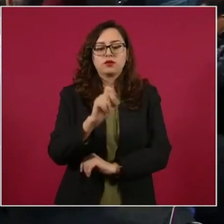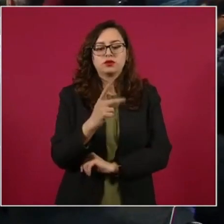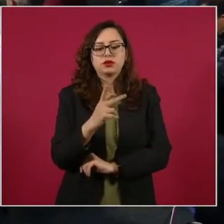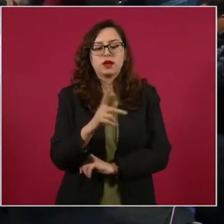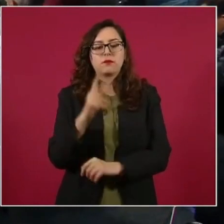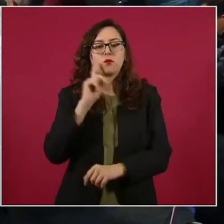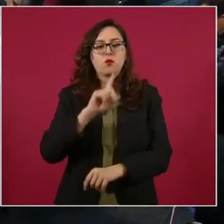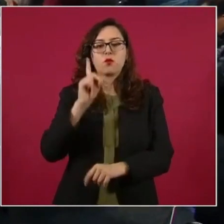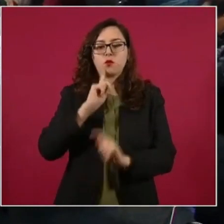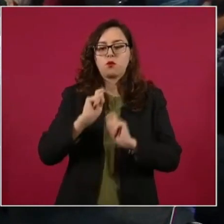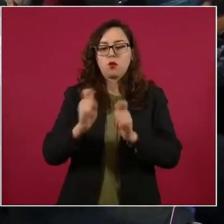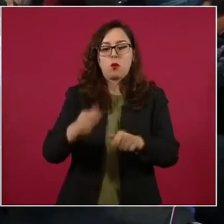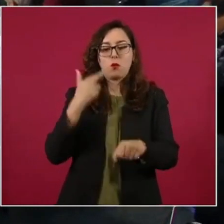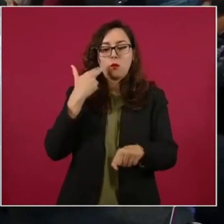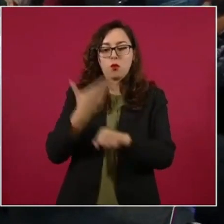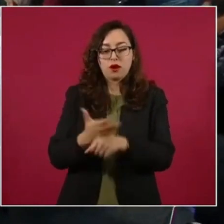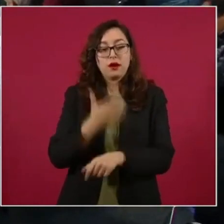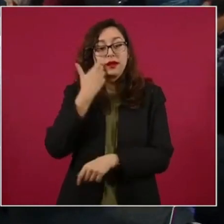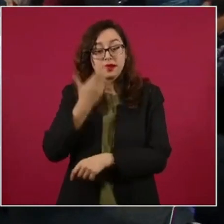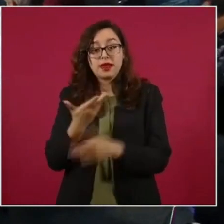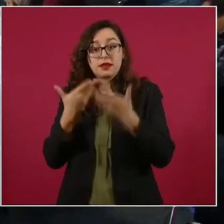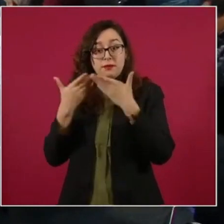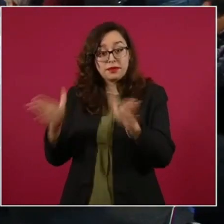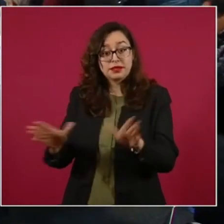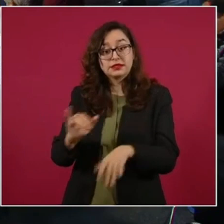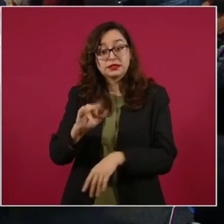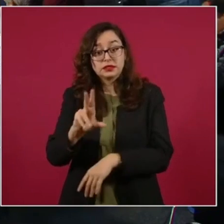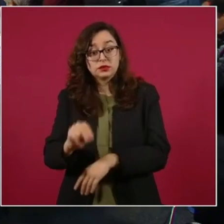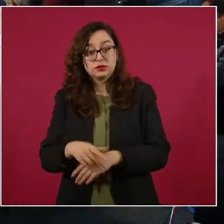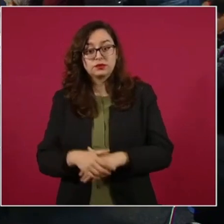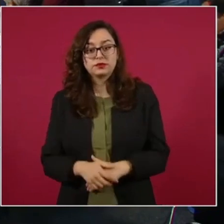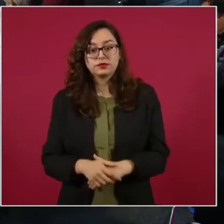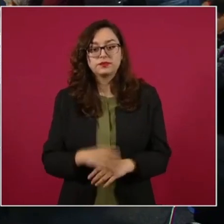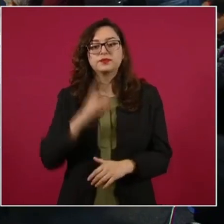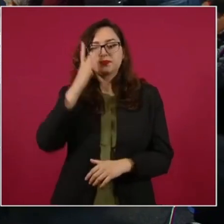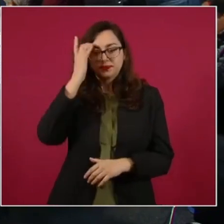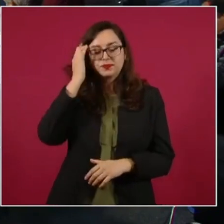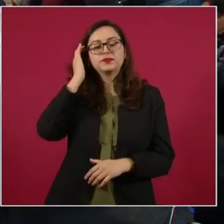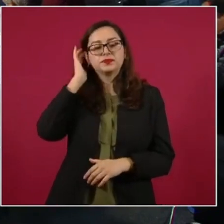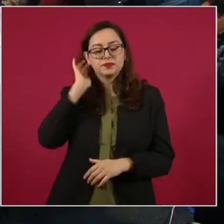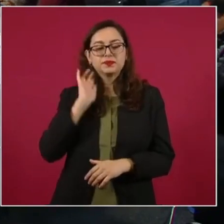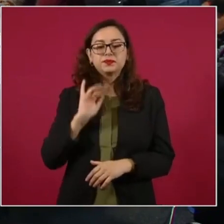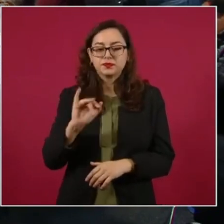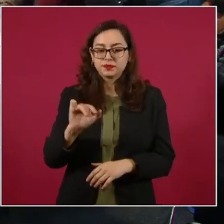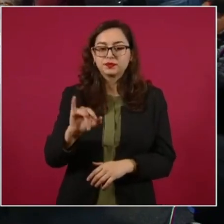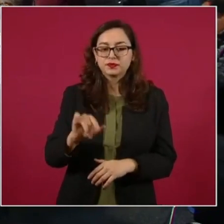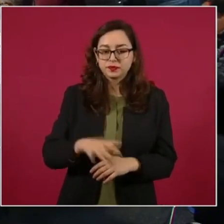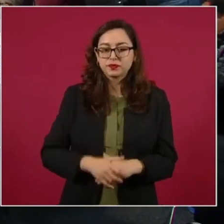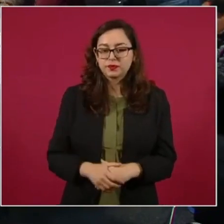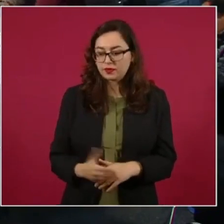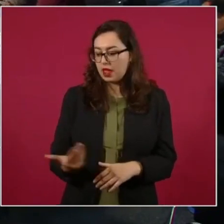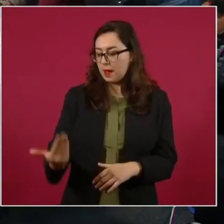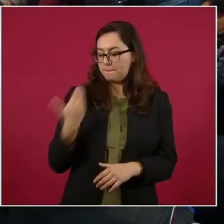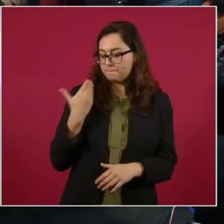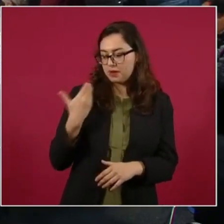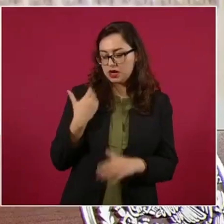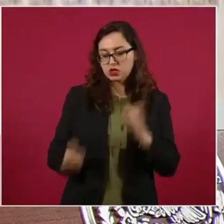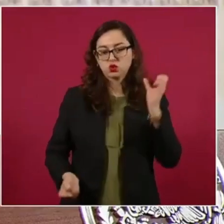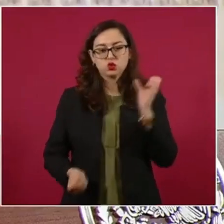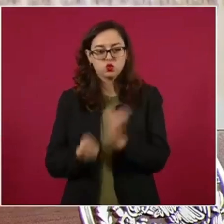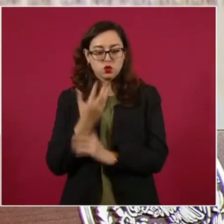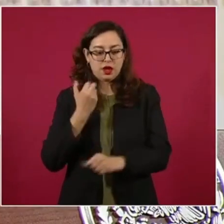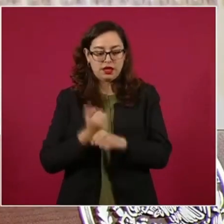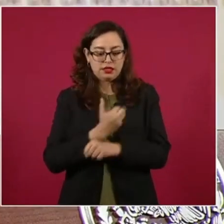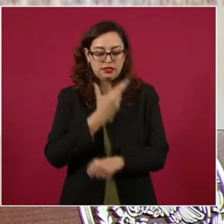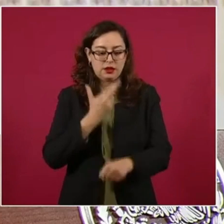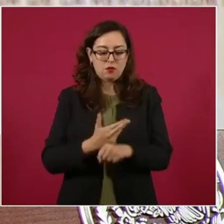normal. Es una prioridad. Cuando entró la nueva secretaria, la maestra Leticia